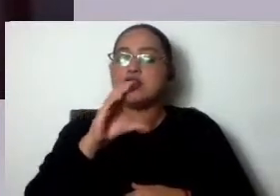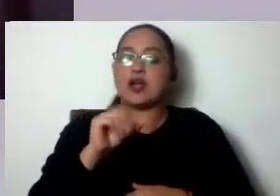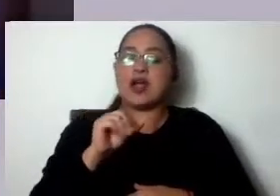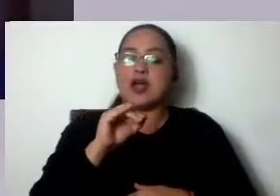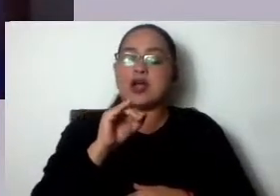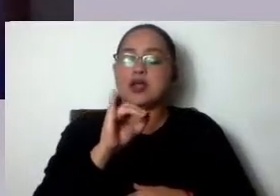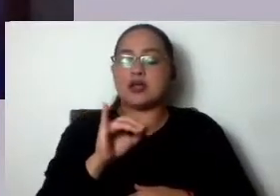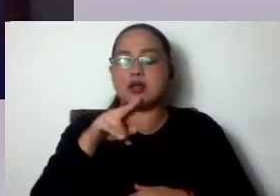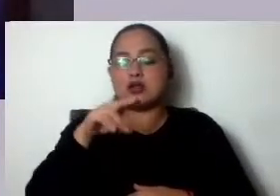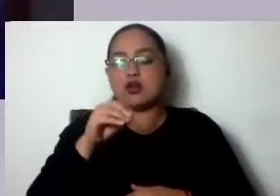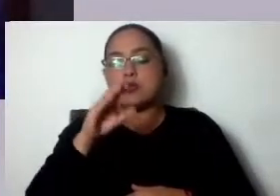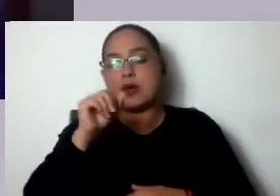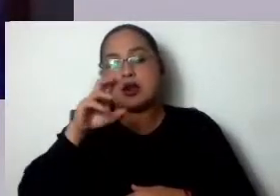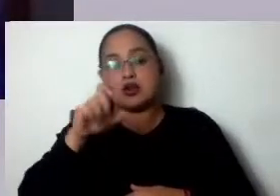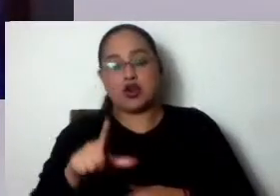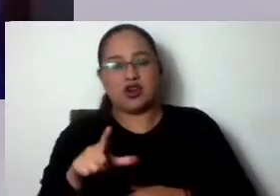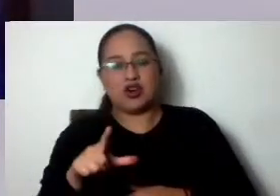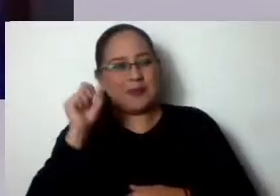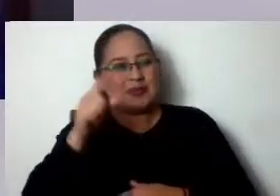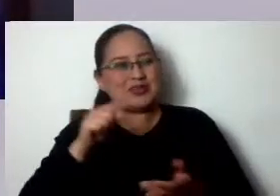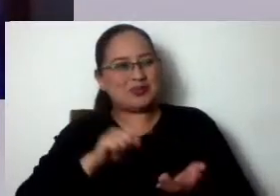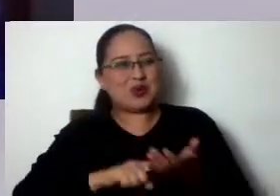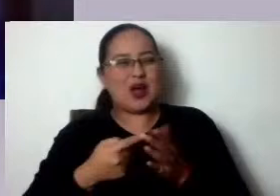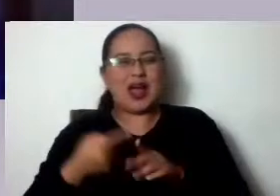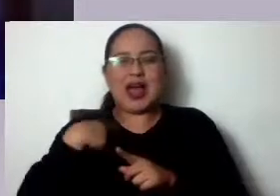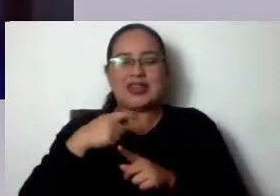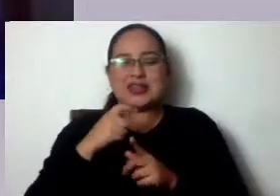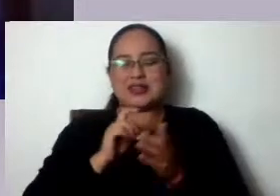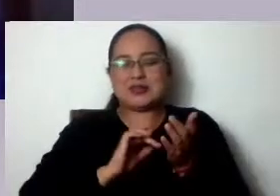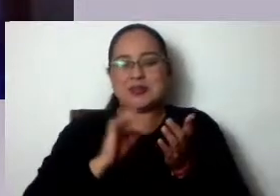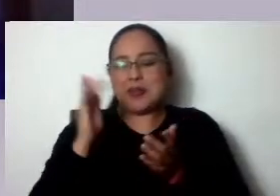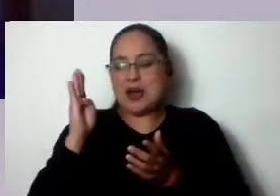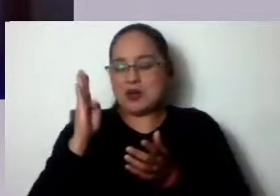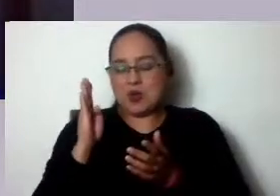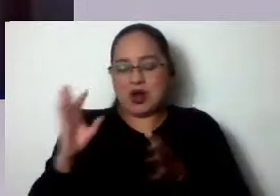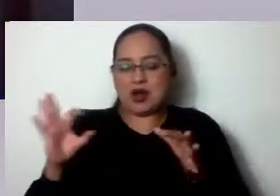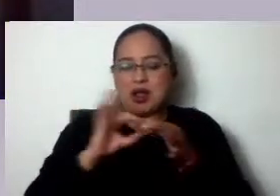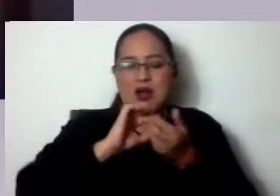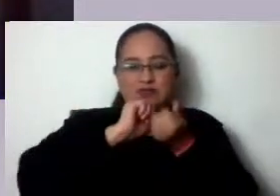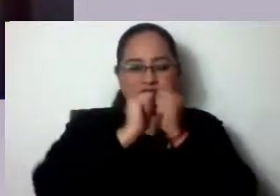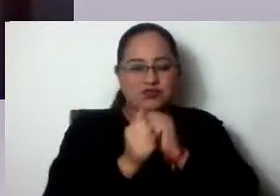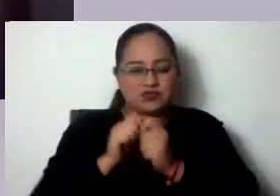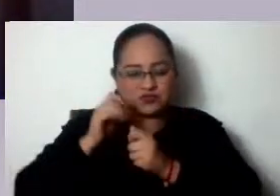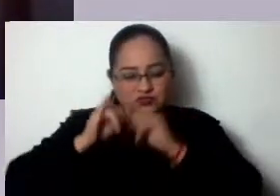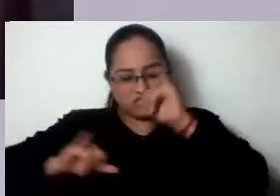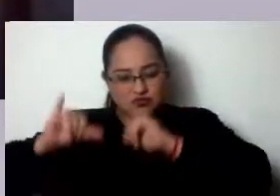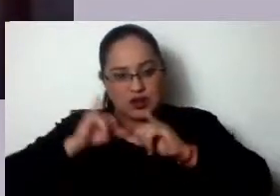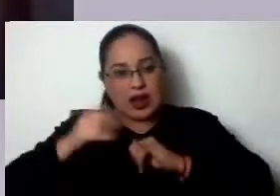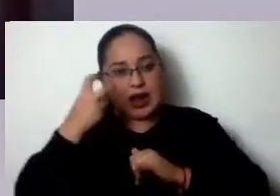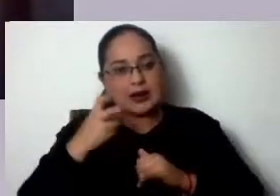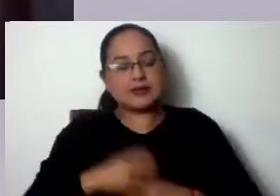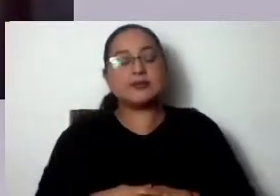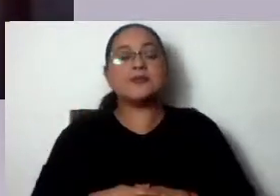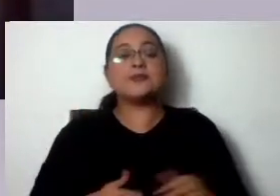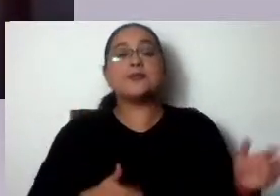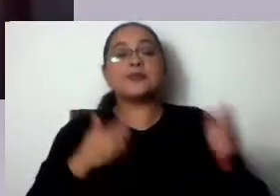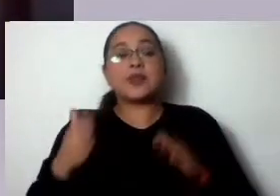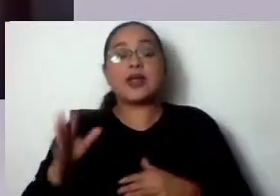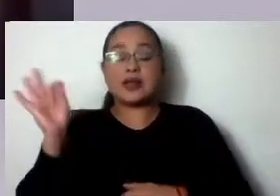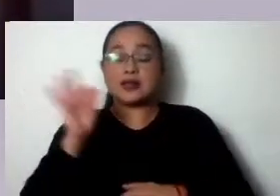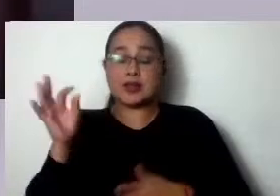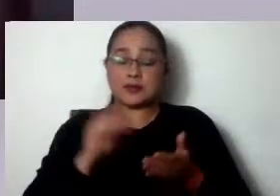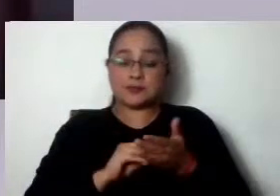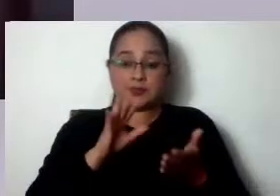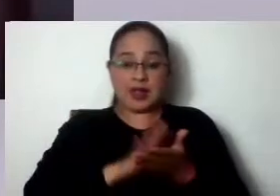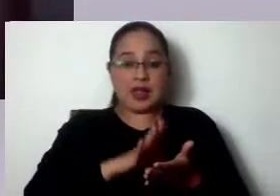ley la diversidad de supuestos fácticos que pueden presentarse en torno a la no inclusión de un medicamento en el cuadro